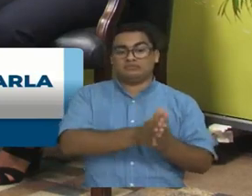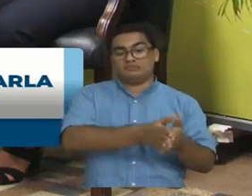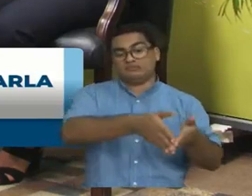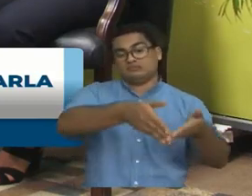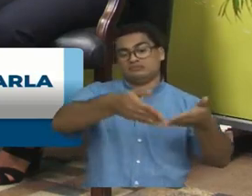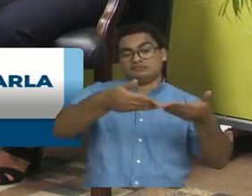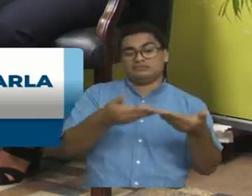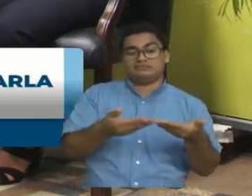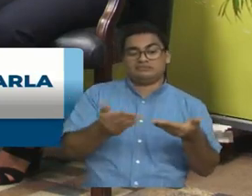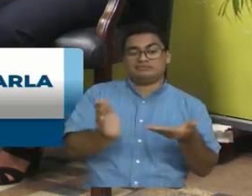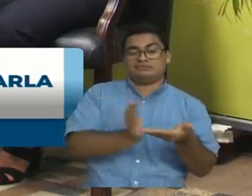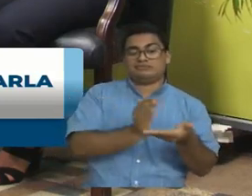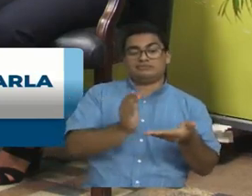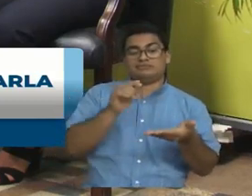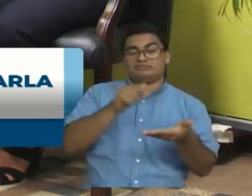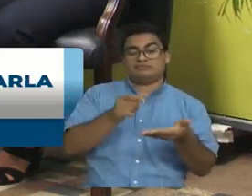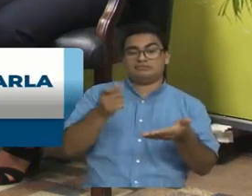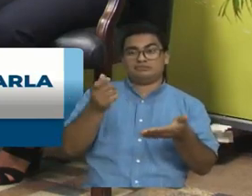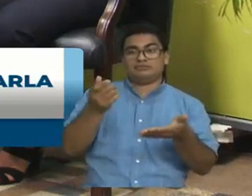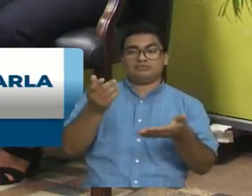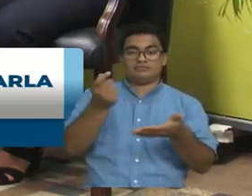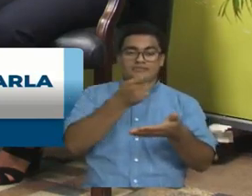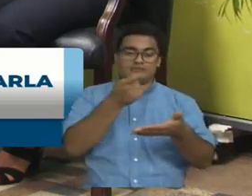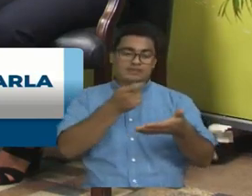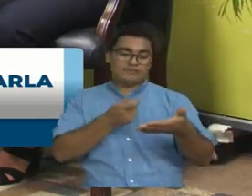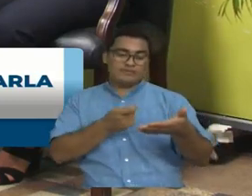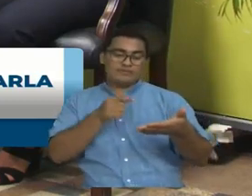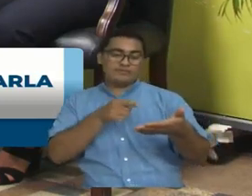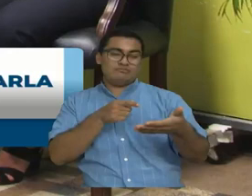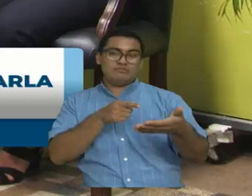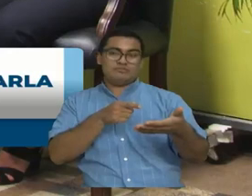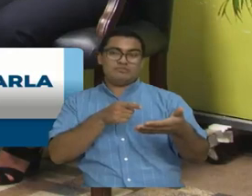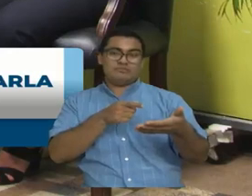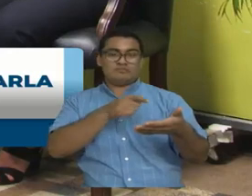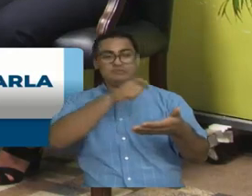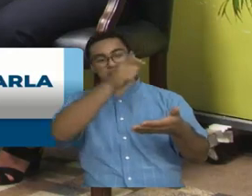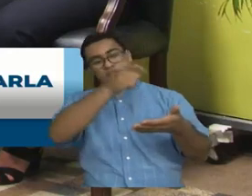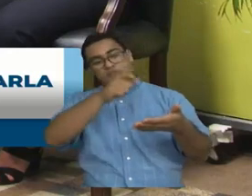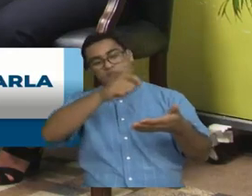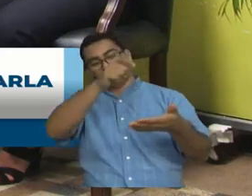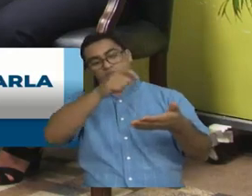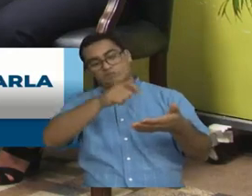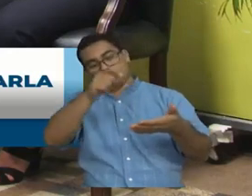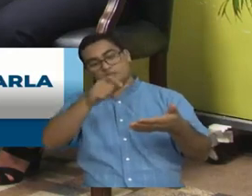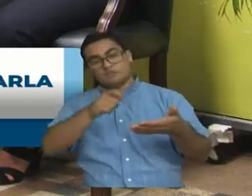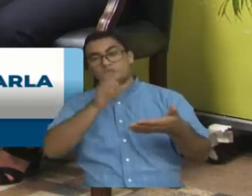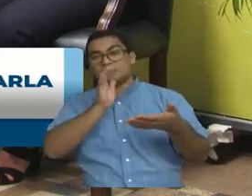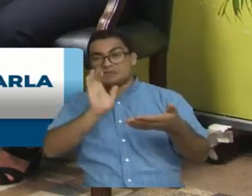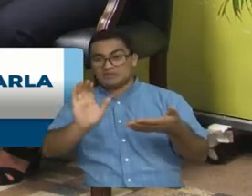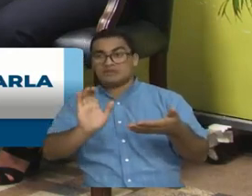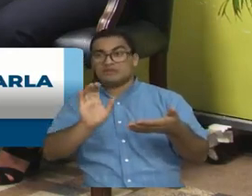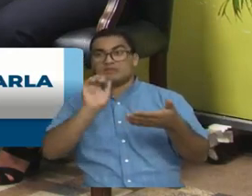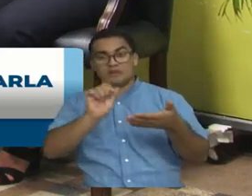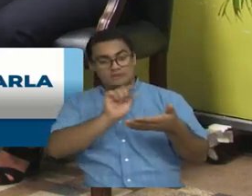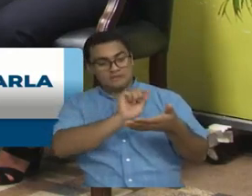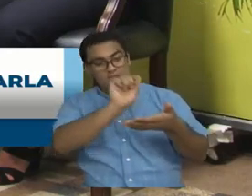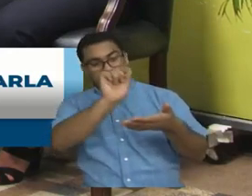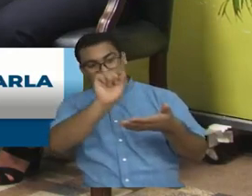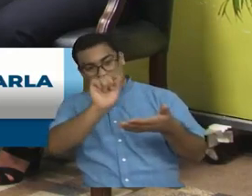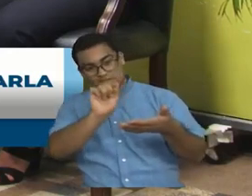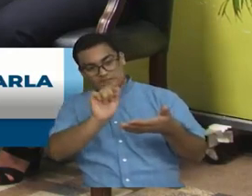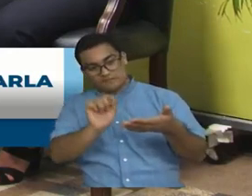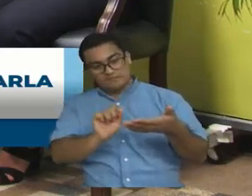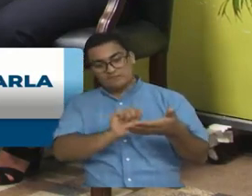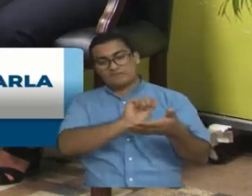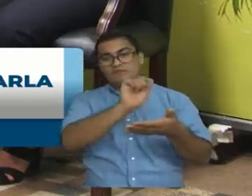Cartillas que traen dibujos y que los traen así también, dibujados a media, y que el niño lo une con un lápiz, une